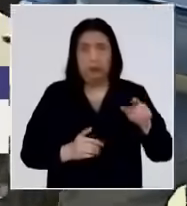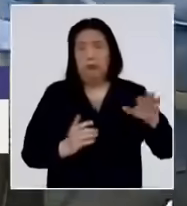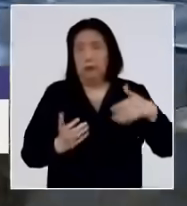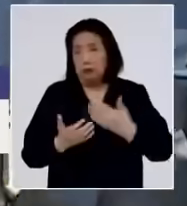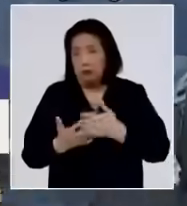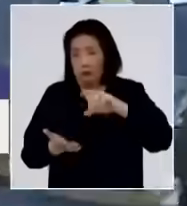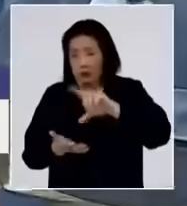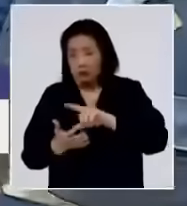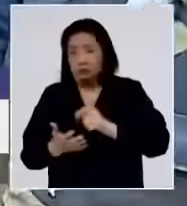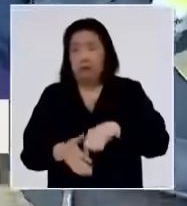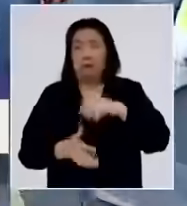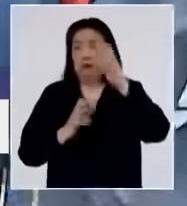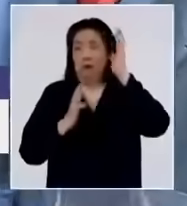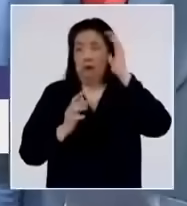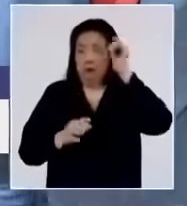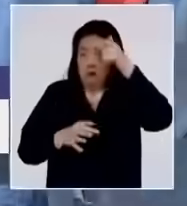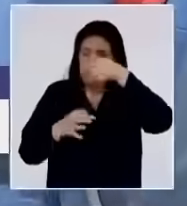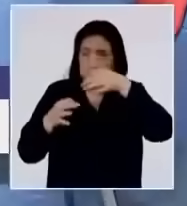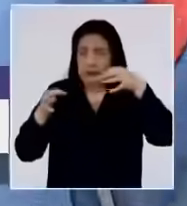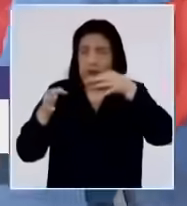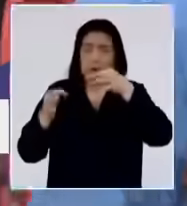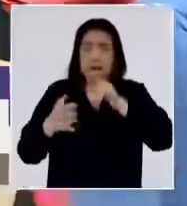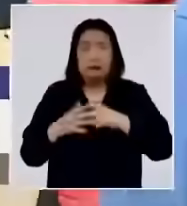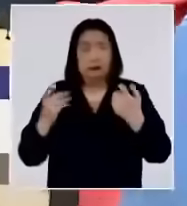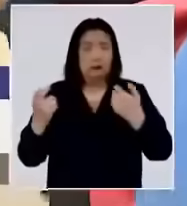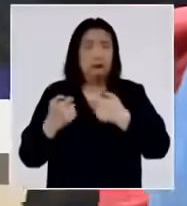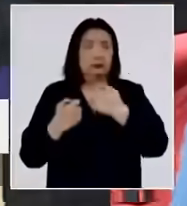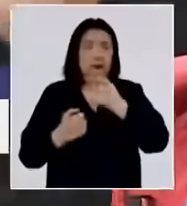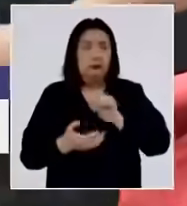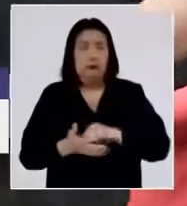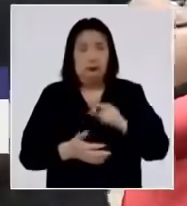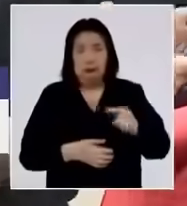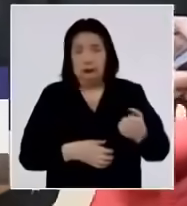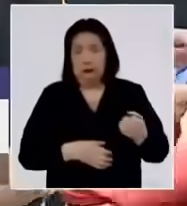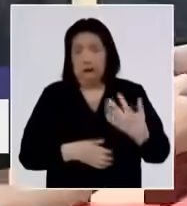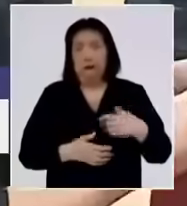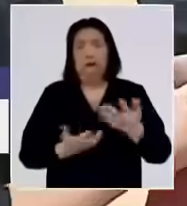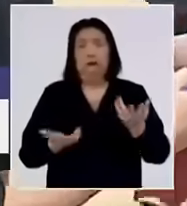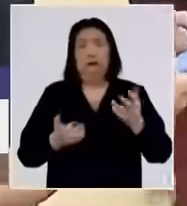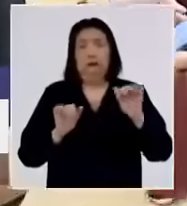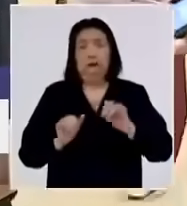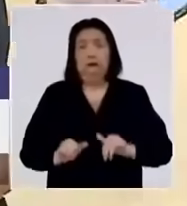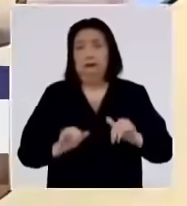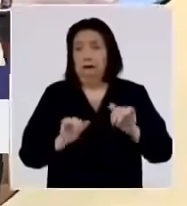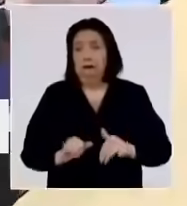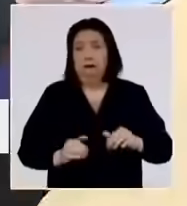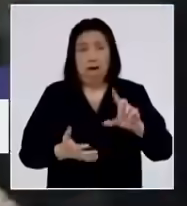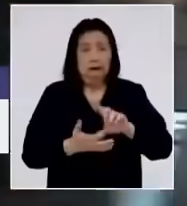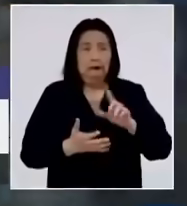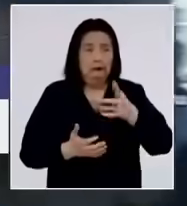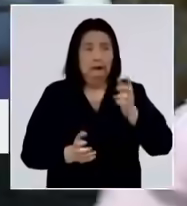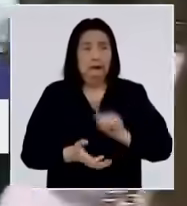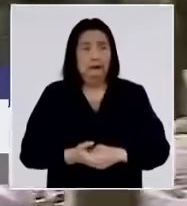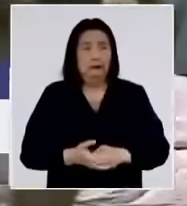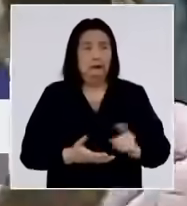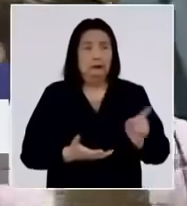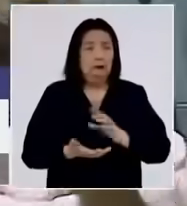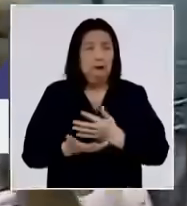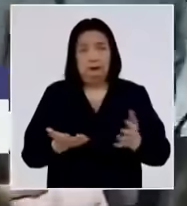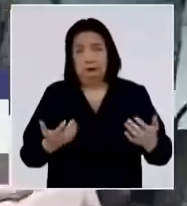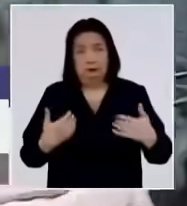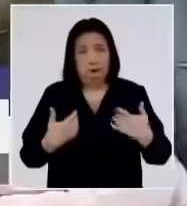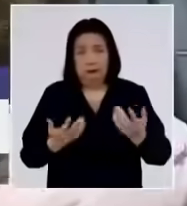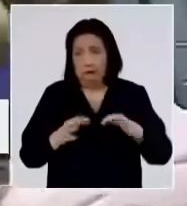llegado por un congreso de ingenieros de electricidad, y que él ha tenido que quedarse forzosamente acá en Lima y no tiene ni